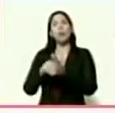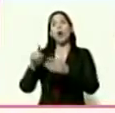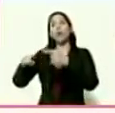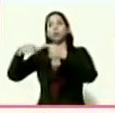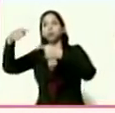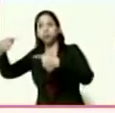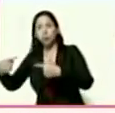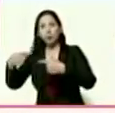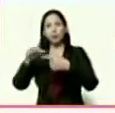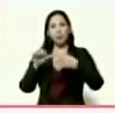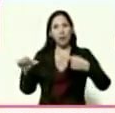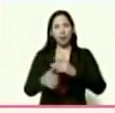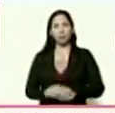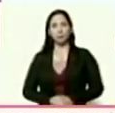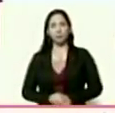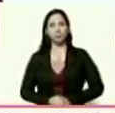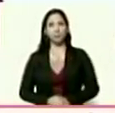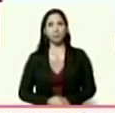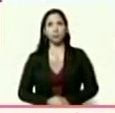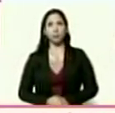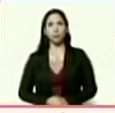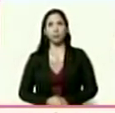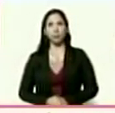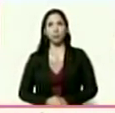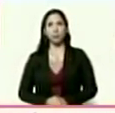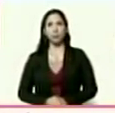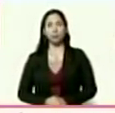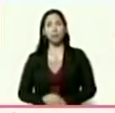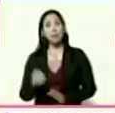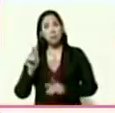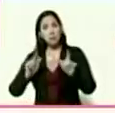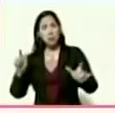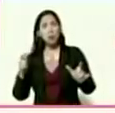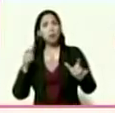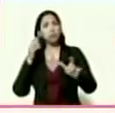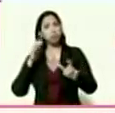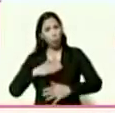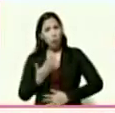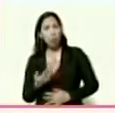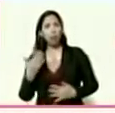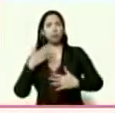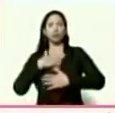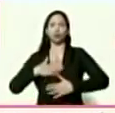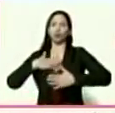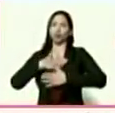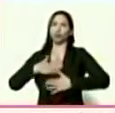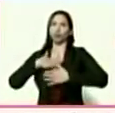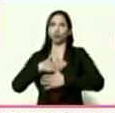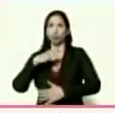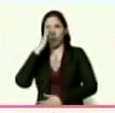siguiente semana, para el fin de semana, para que la gente pueda disfrutar su asueto